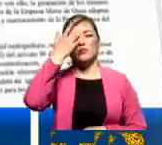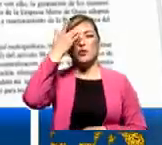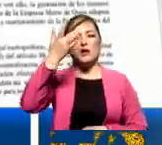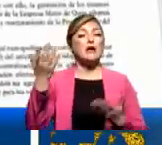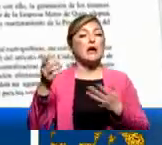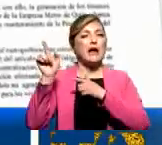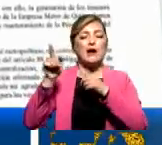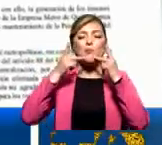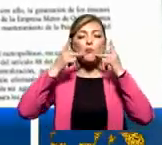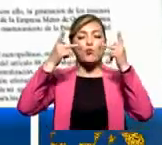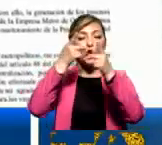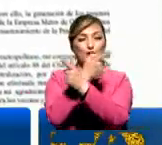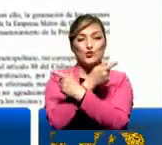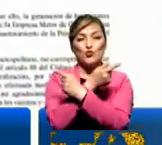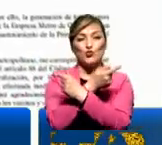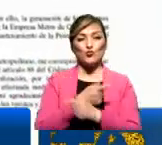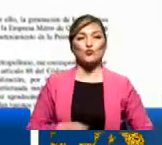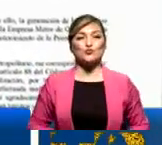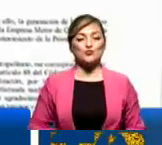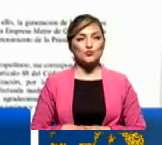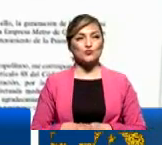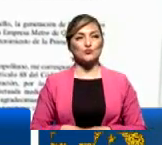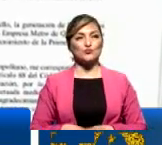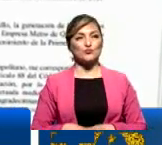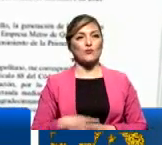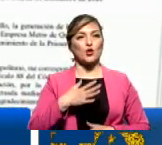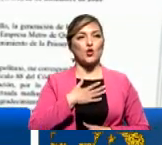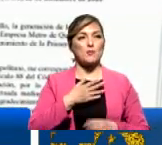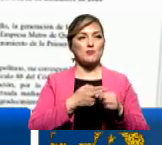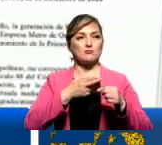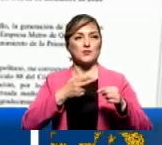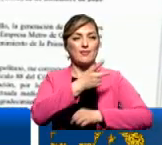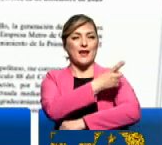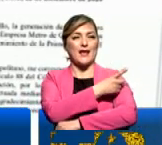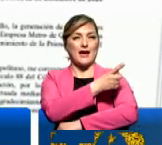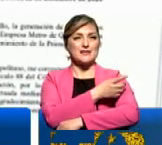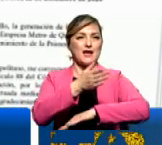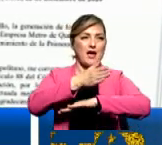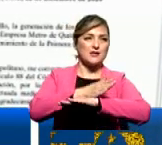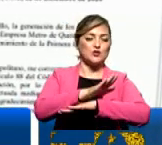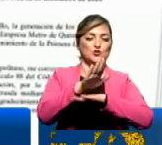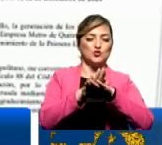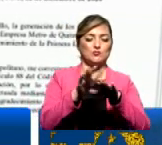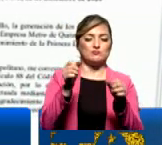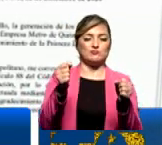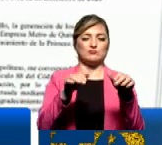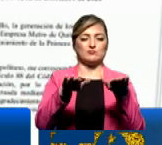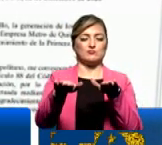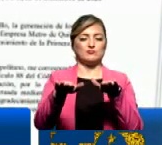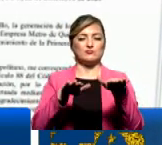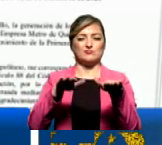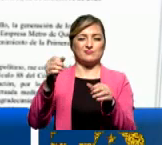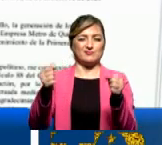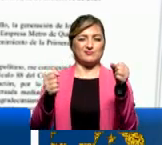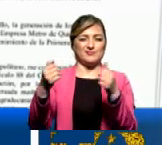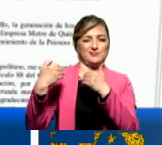pública su dimisión en su cuenta de Twitter. He presentado mi renuncia a la delegación que se me otorgó en las materias y asuntos relacionados